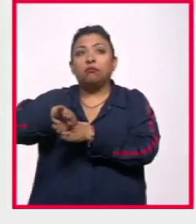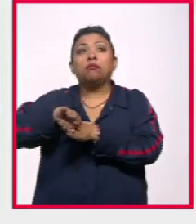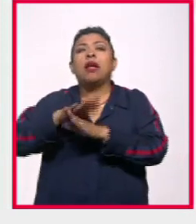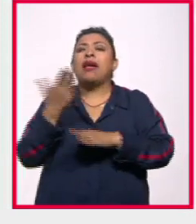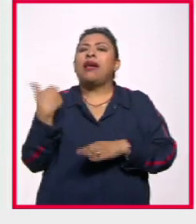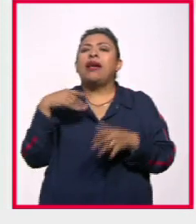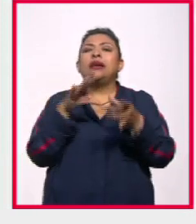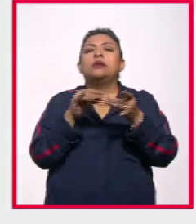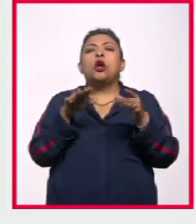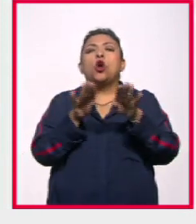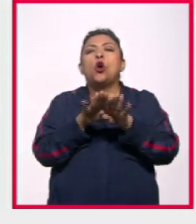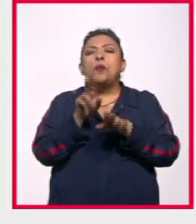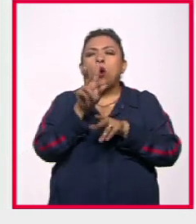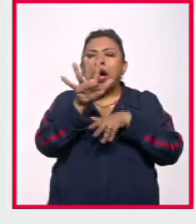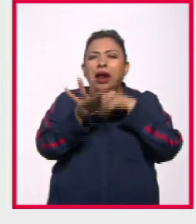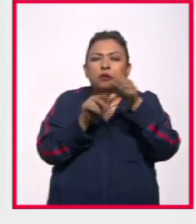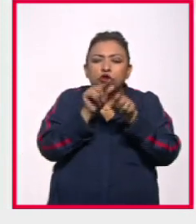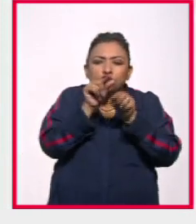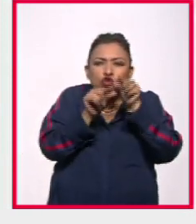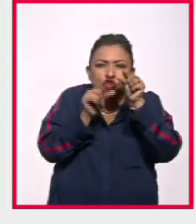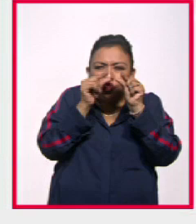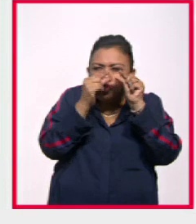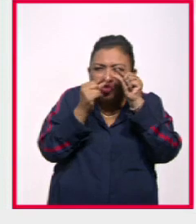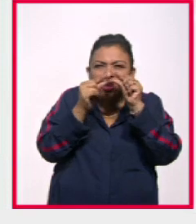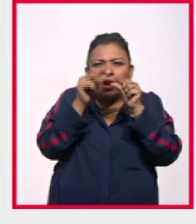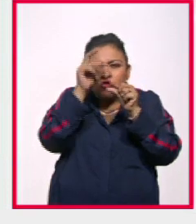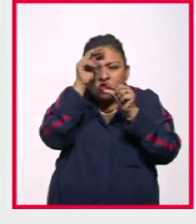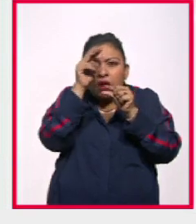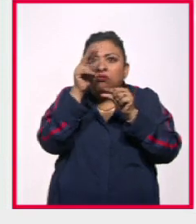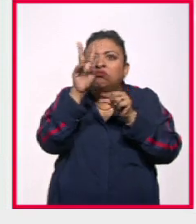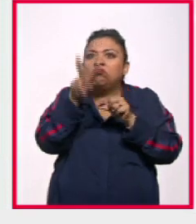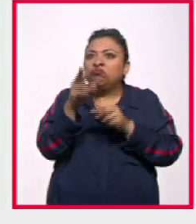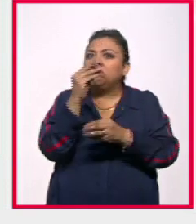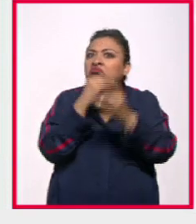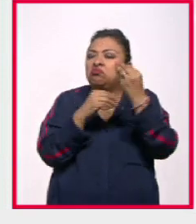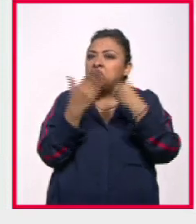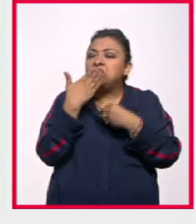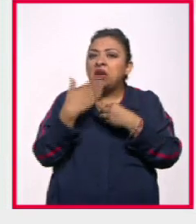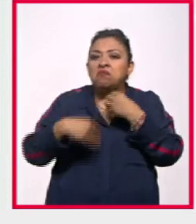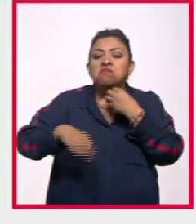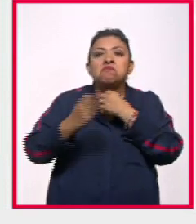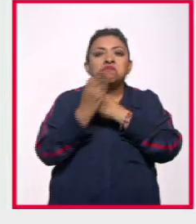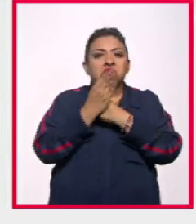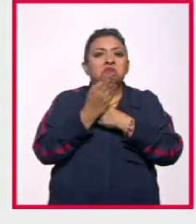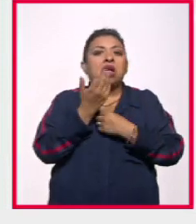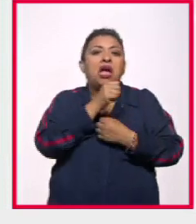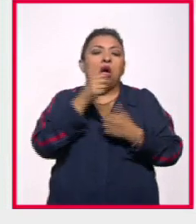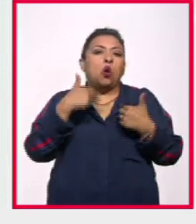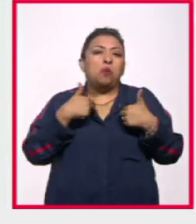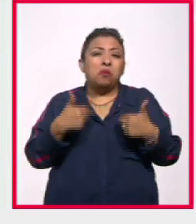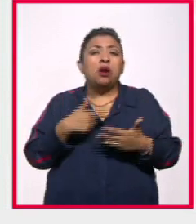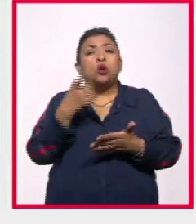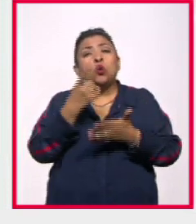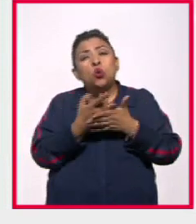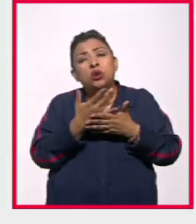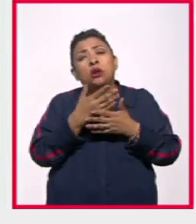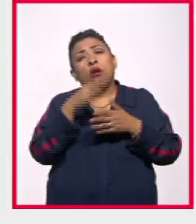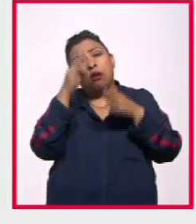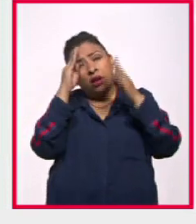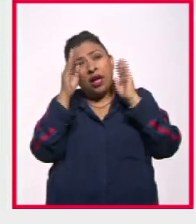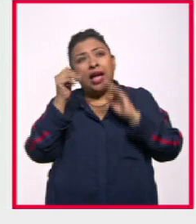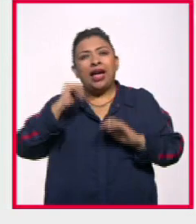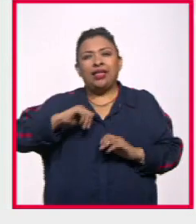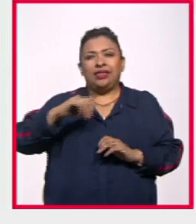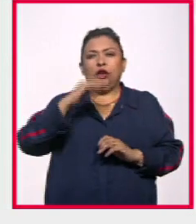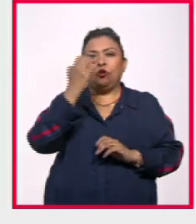hemos platicado cómo los insectos pueden ser considerados un gran alimento para la dieta de los humanos, pero que no se quede esto en la reflexión o en el reportaje. El antiguo